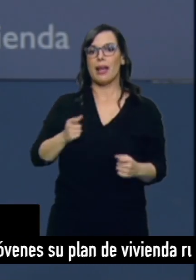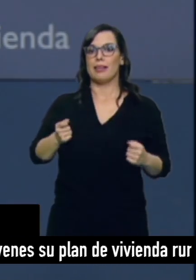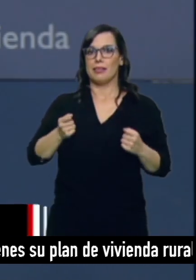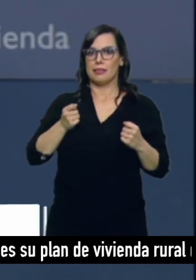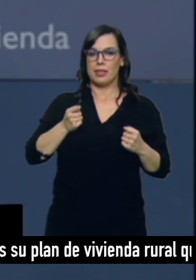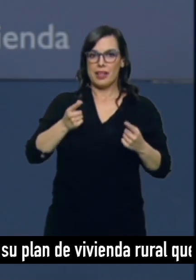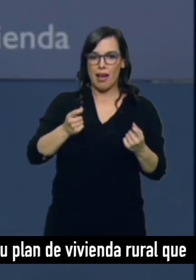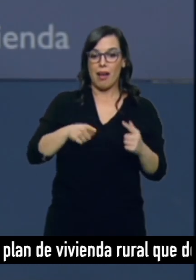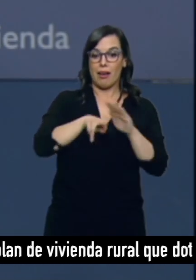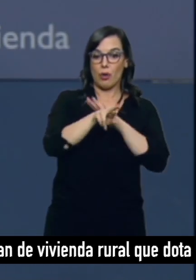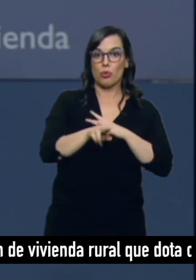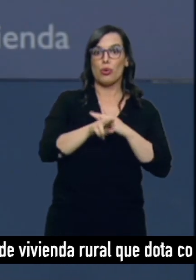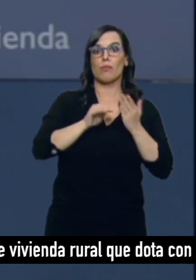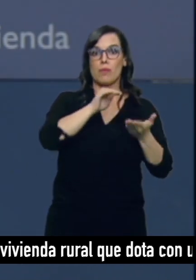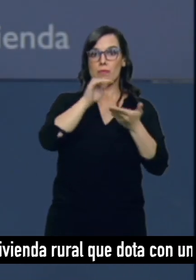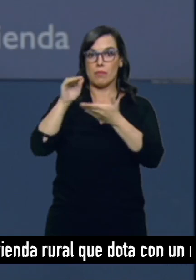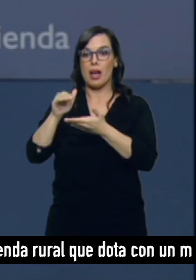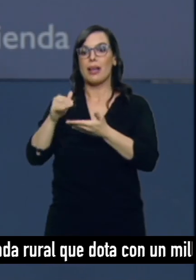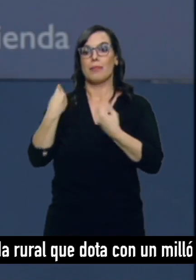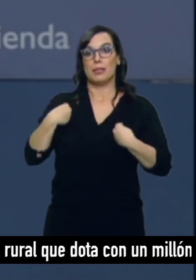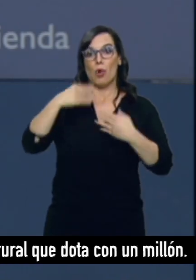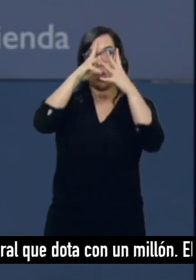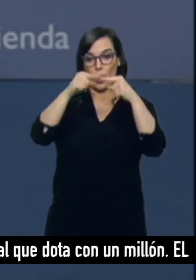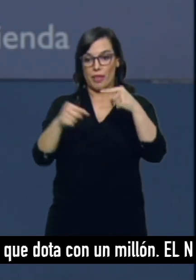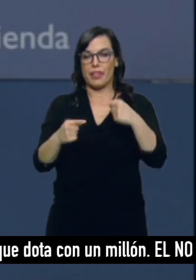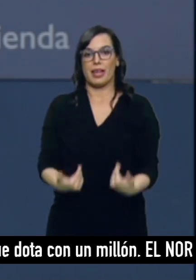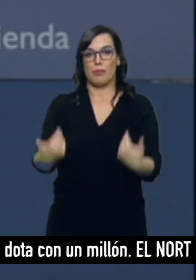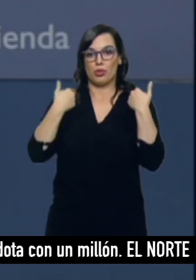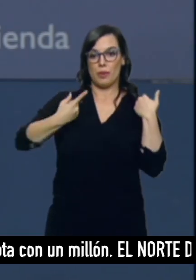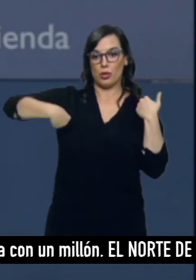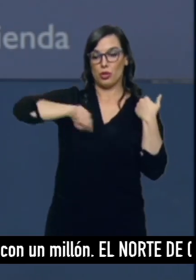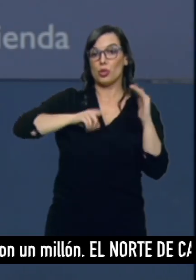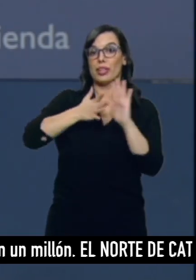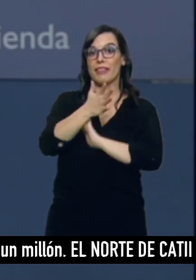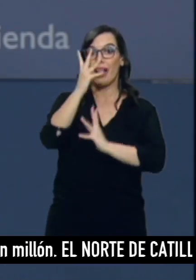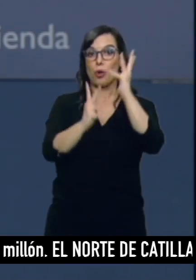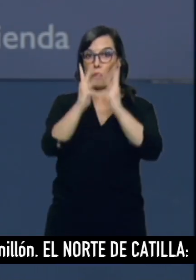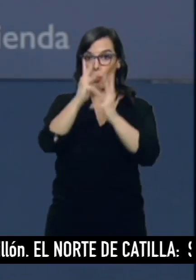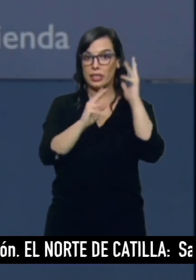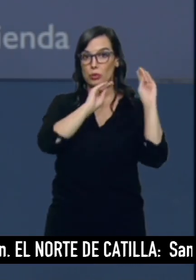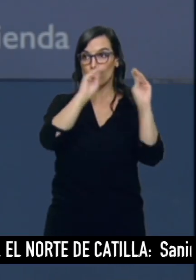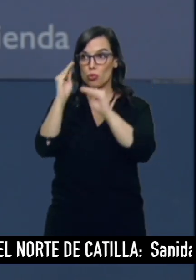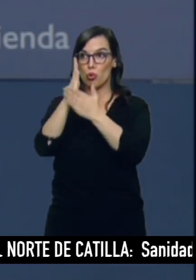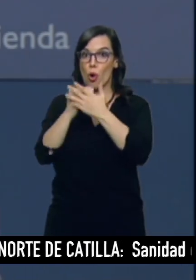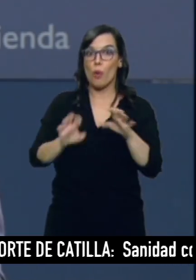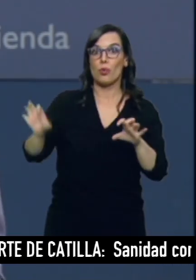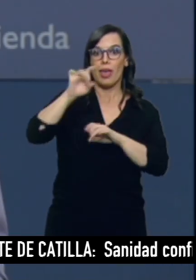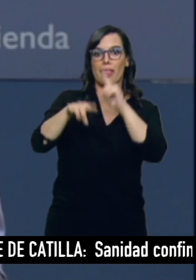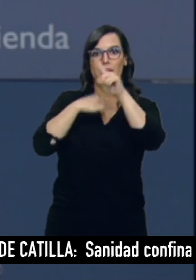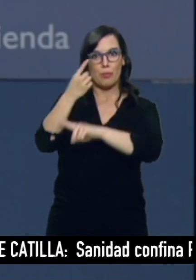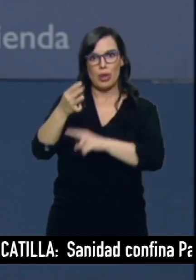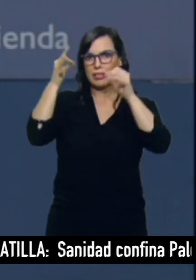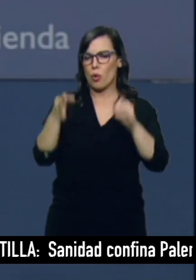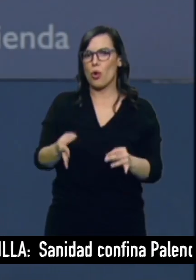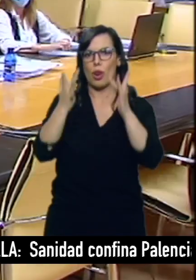seguir dejando el déficit en manos del Gobierno de España. Esto significa que las cuentas de las comunidades autónomas, después de esta pandemia, van a estar seguro mucho